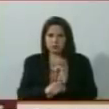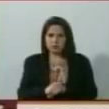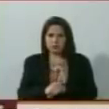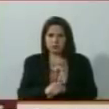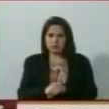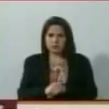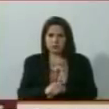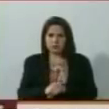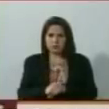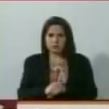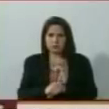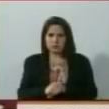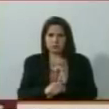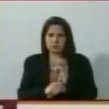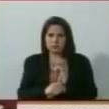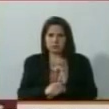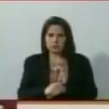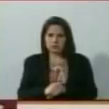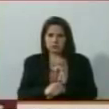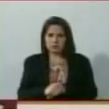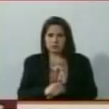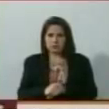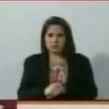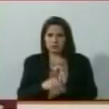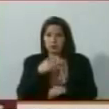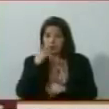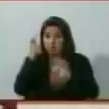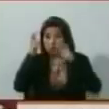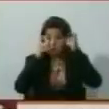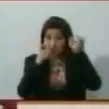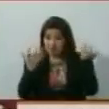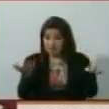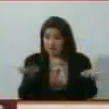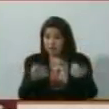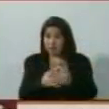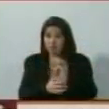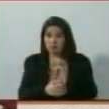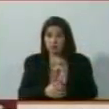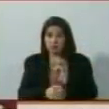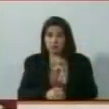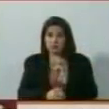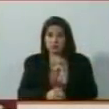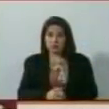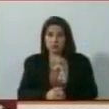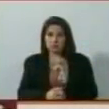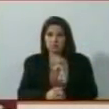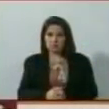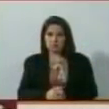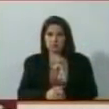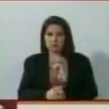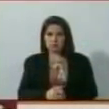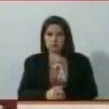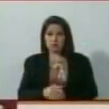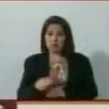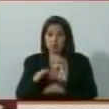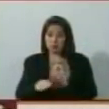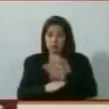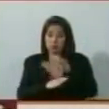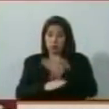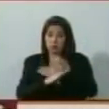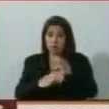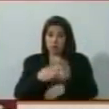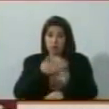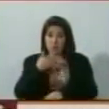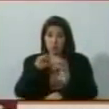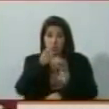Eso no fue lo que dijo Hugo Chávez. Es más, todavía puede buscar, porque con antes Hugo Chávez cuando se